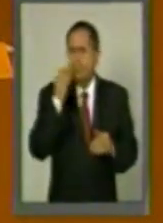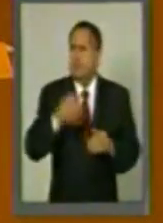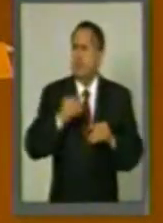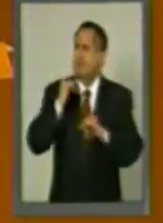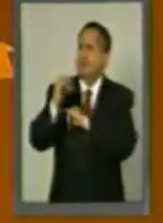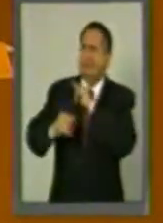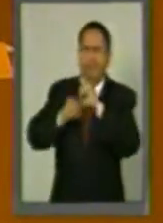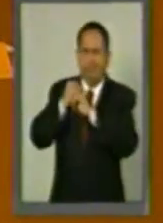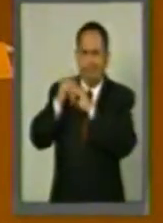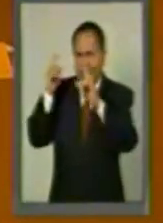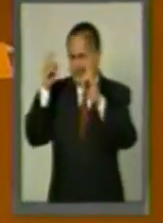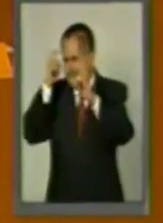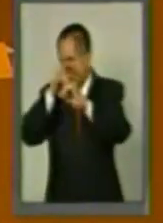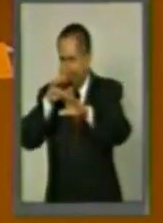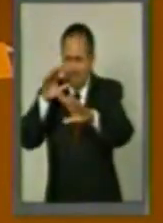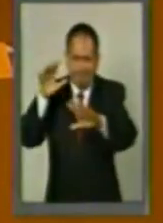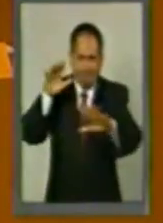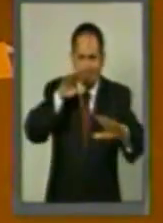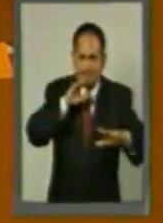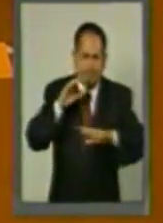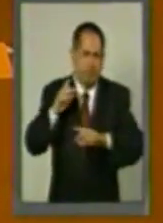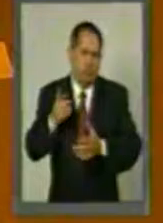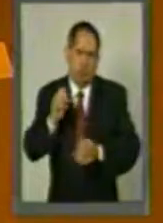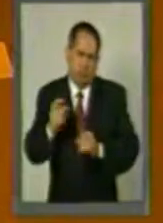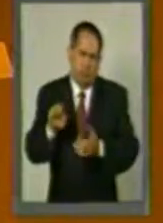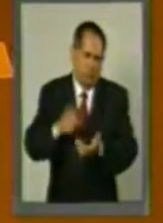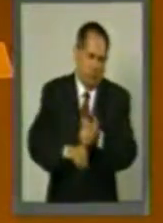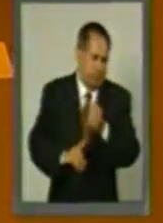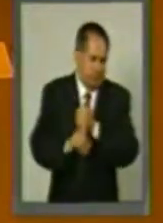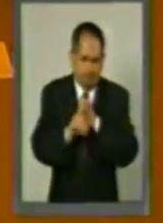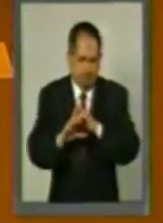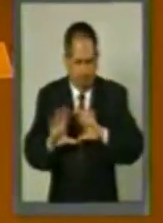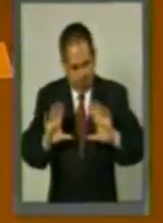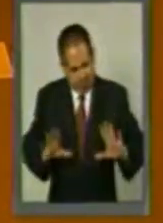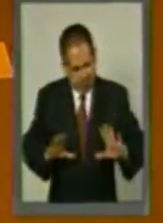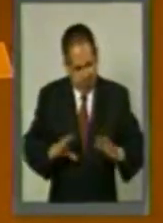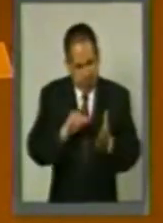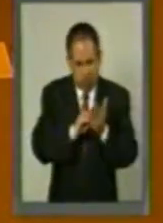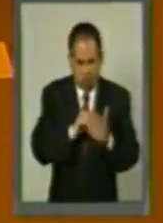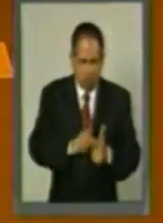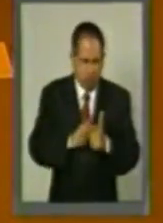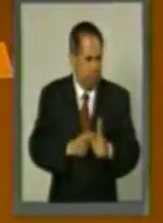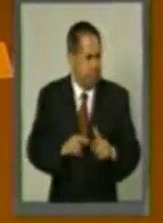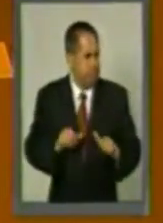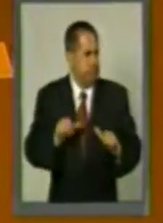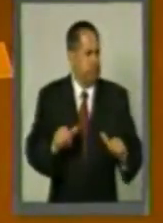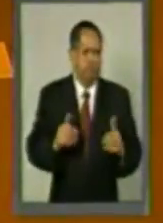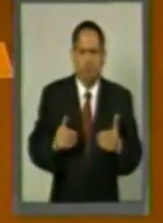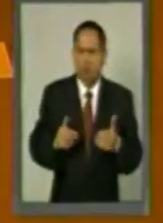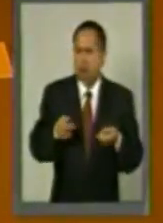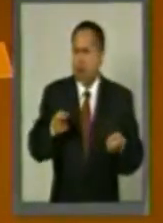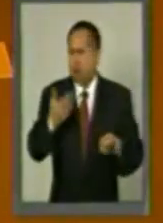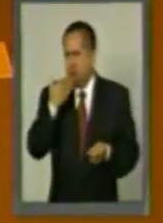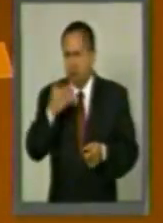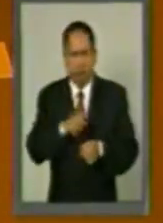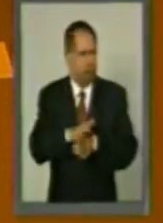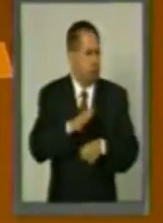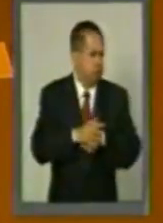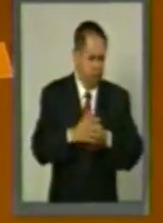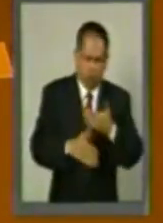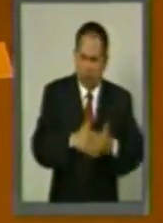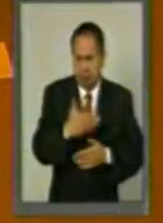internacional complejo y de las dificultades internas se mantienen condiciones de gobernabilidad en el